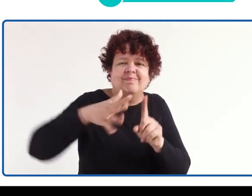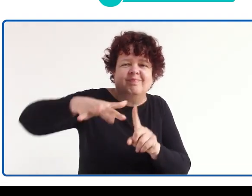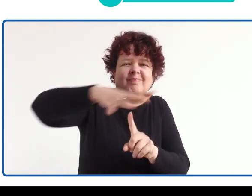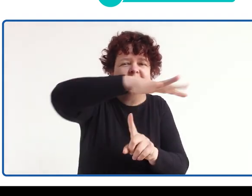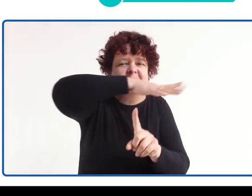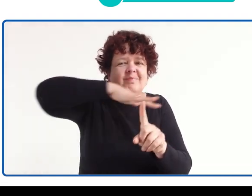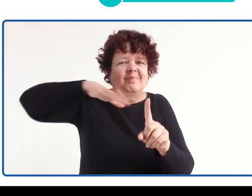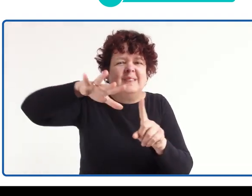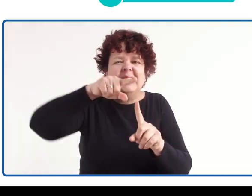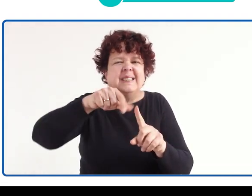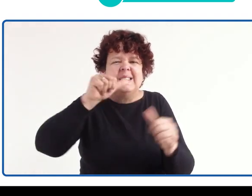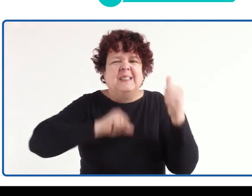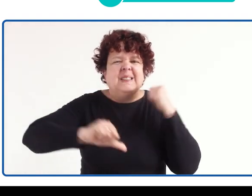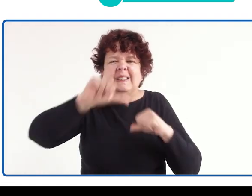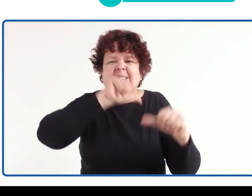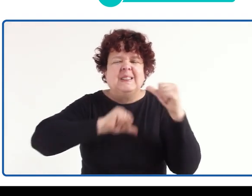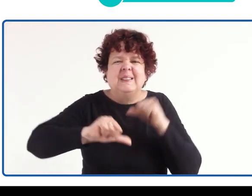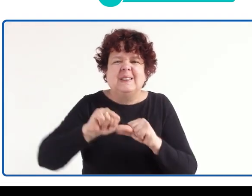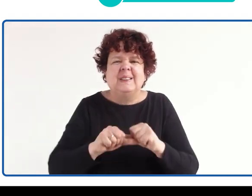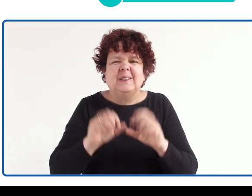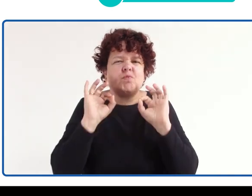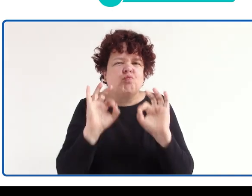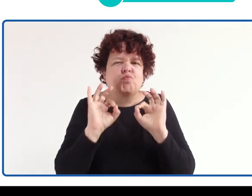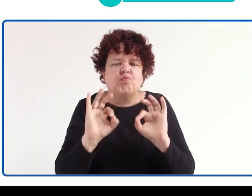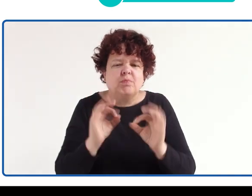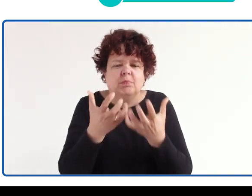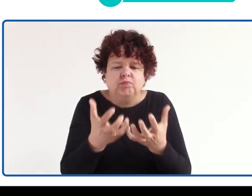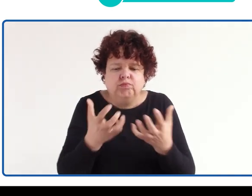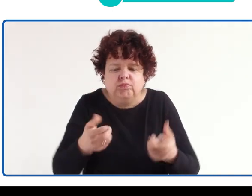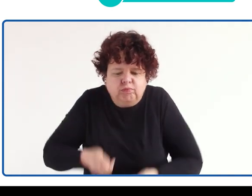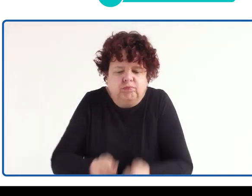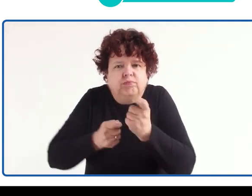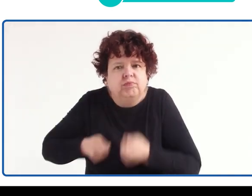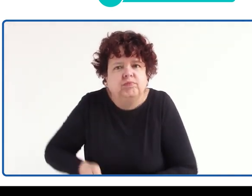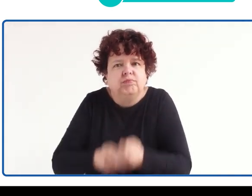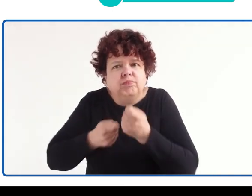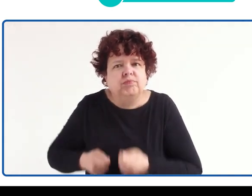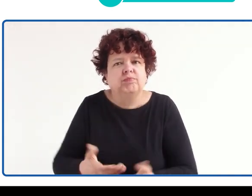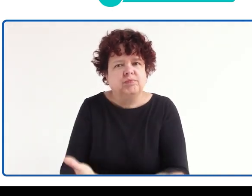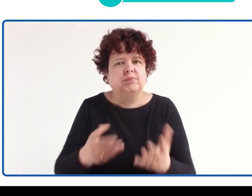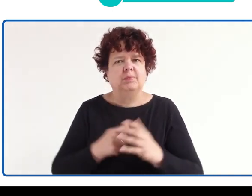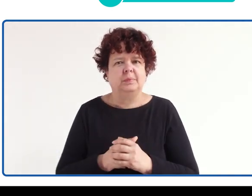clima que están afectando la calidad de su producción.